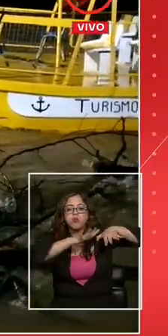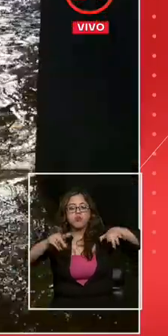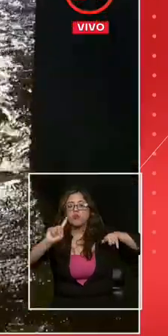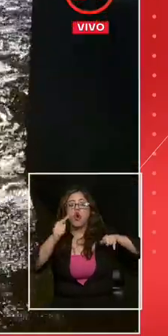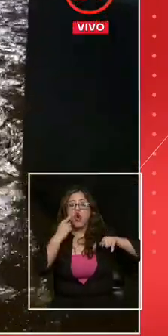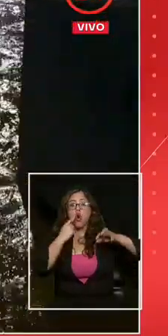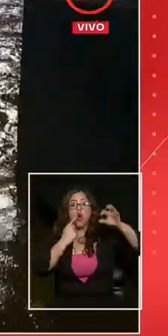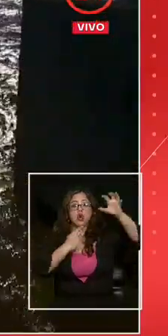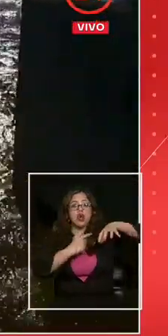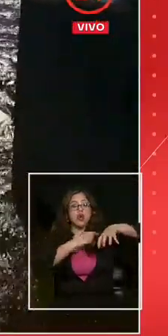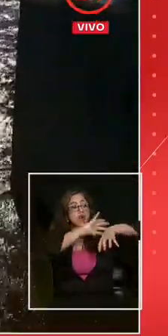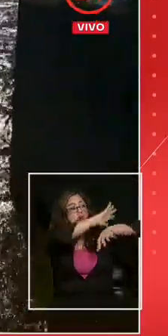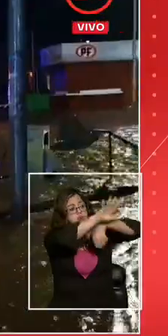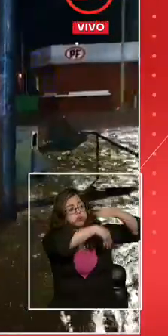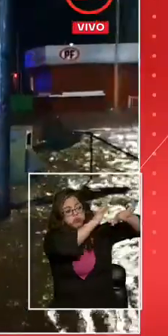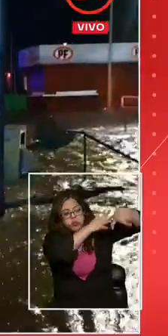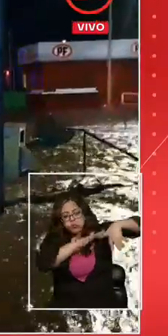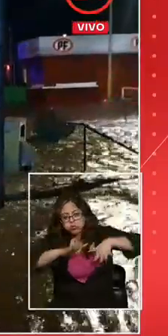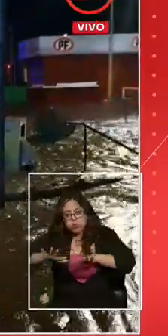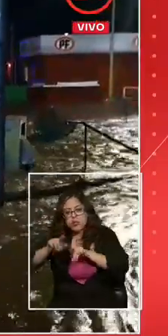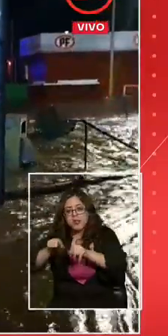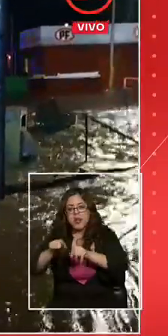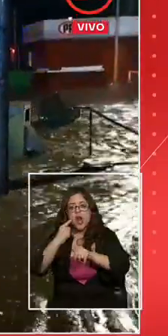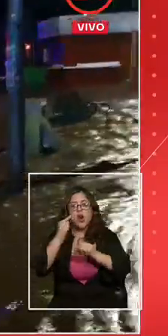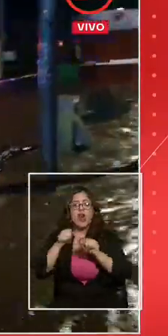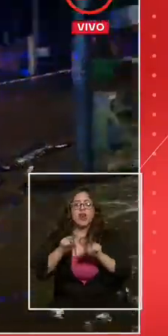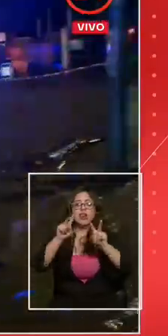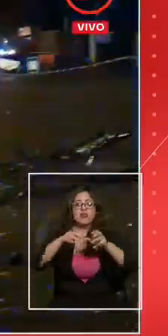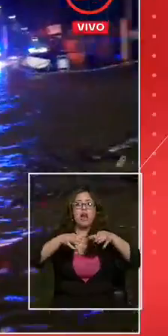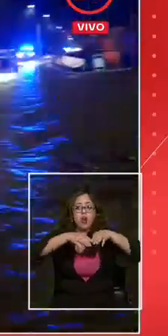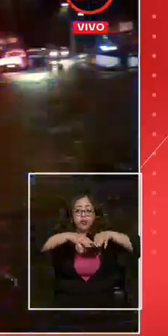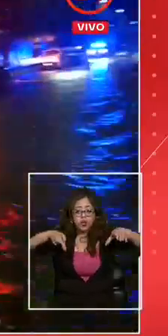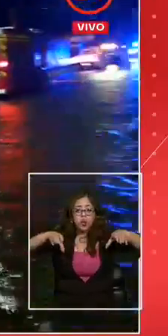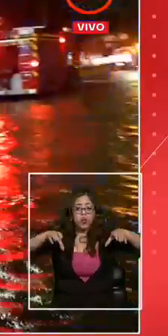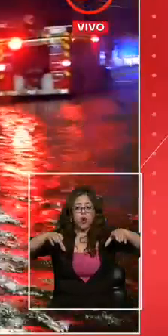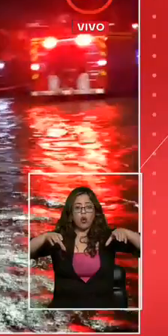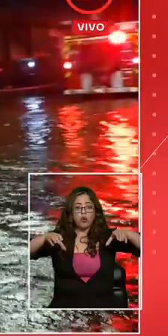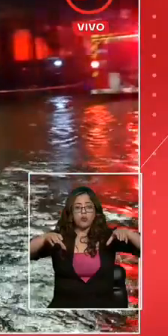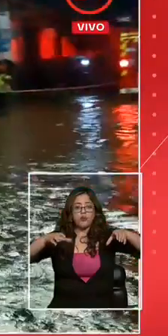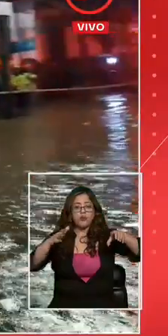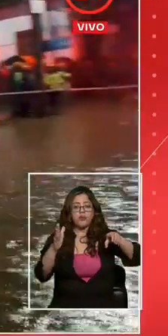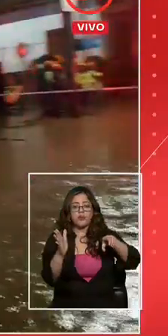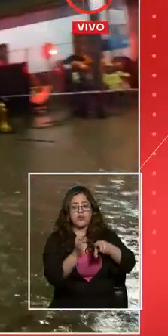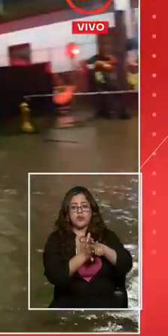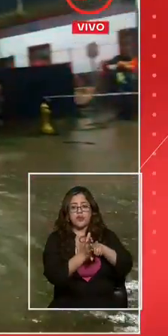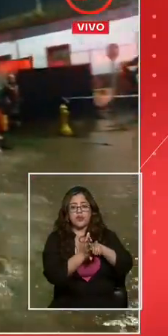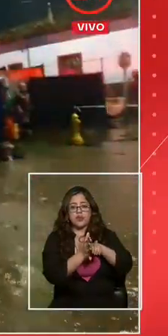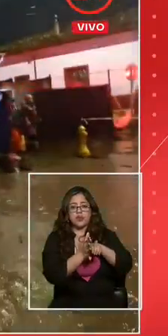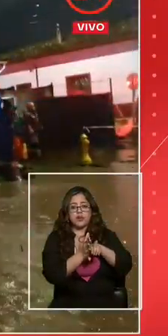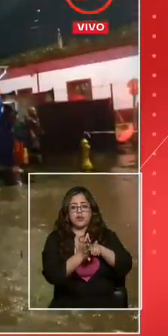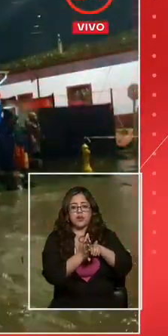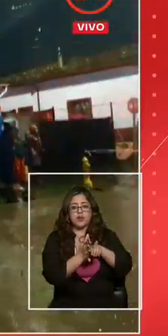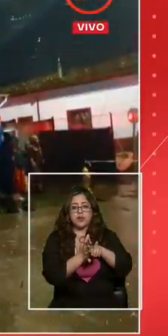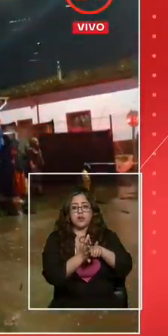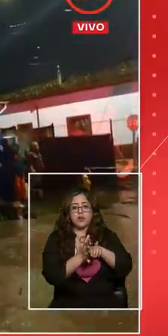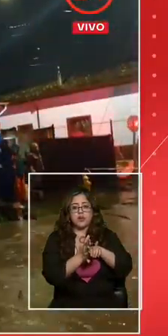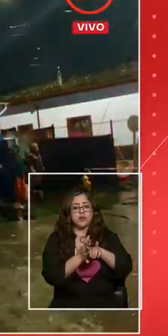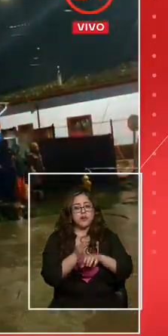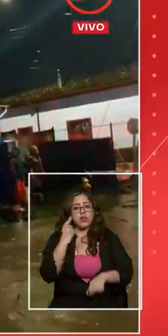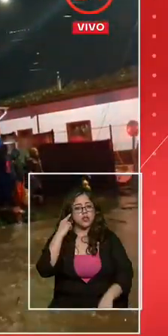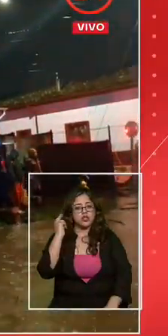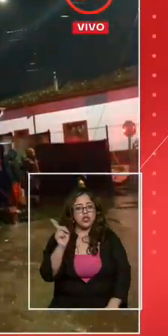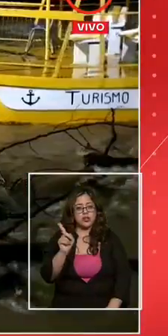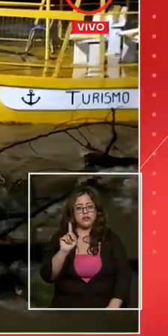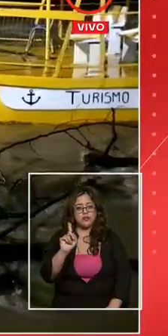que viene de arriba. Tapó un tubo que tira agua de un ducto. Y como eso se tapa, ya se rebarsa de